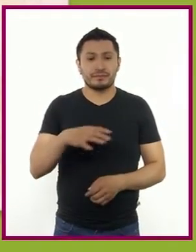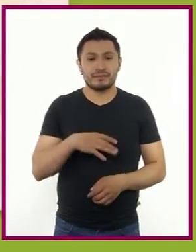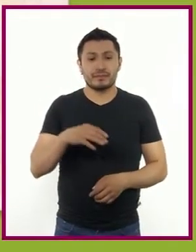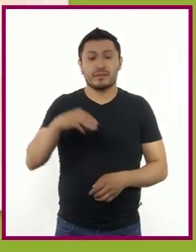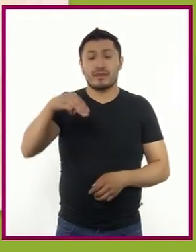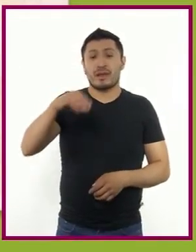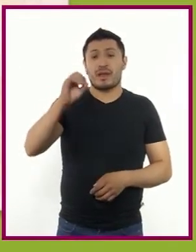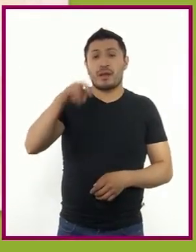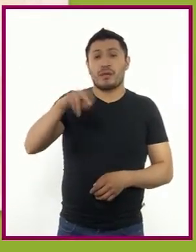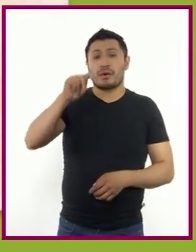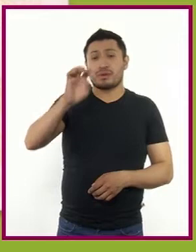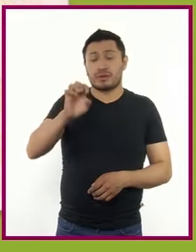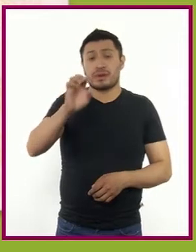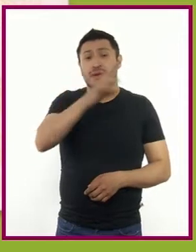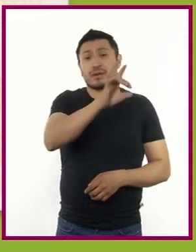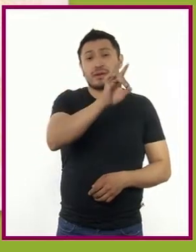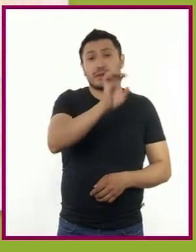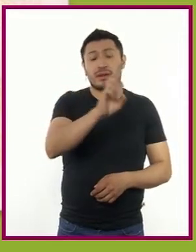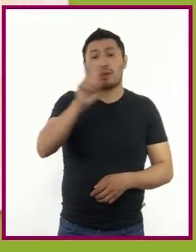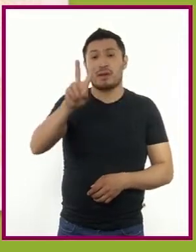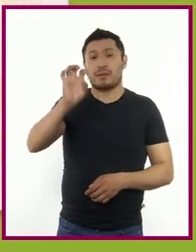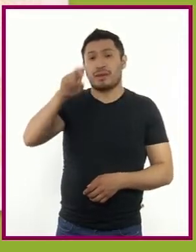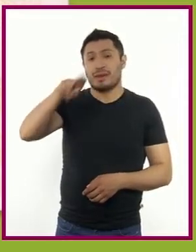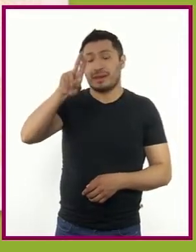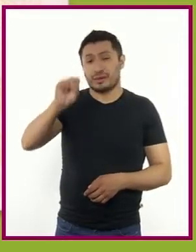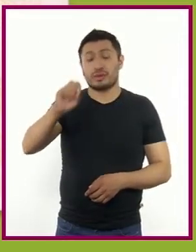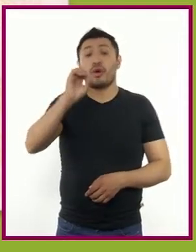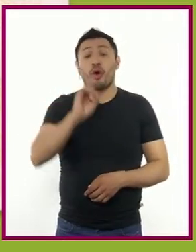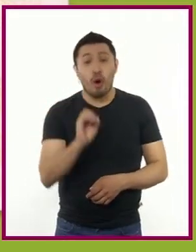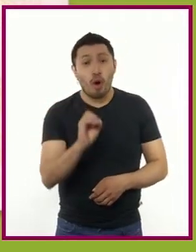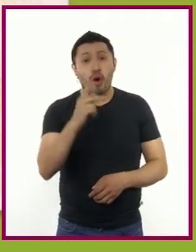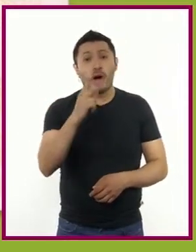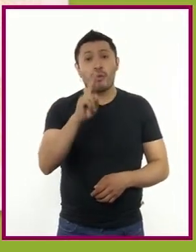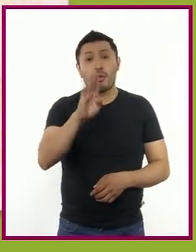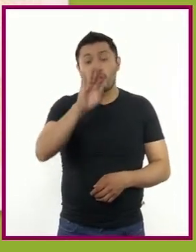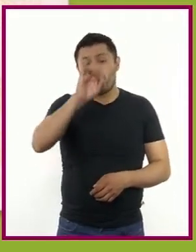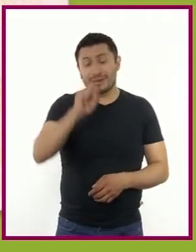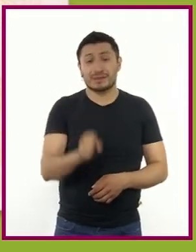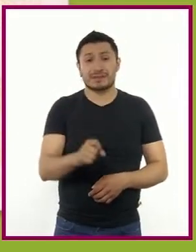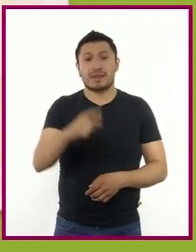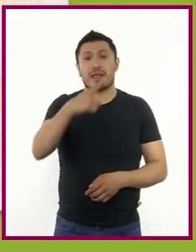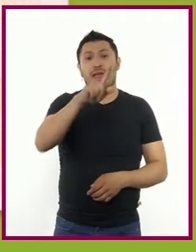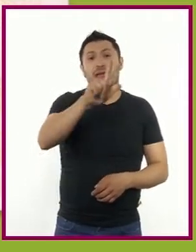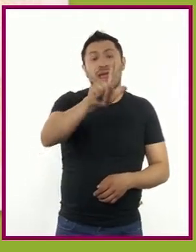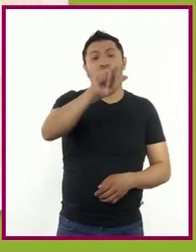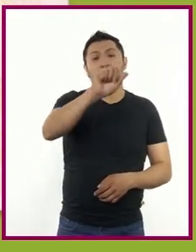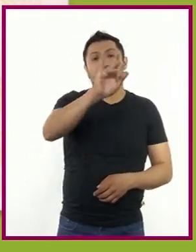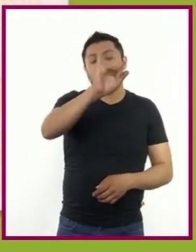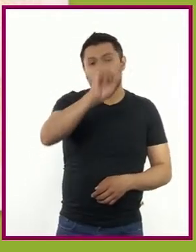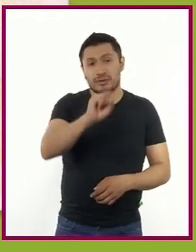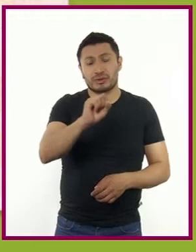Venus o pubis, los labios menores, los labios mayores y el clítoris.